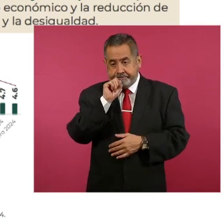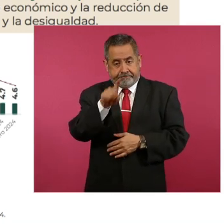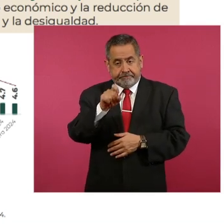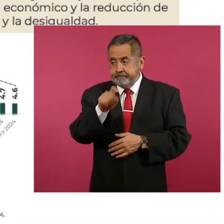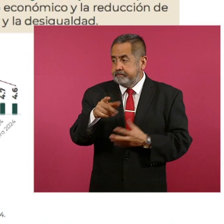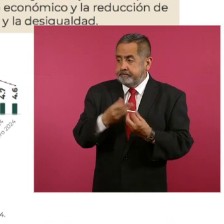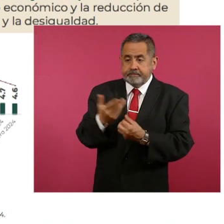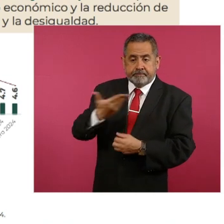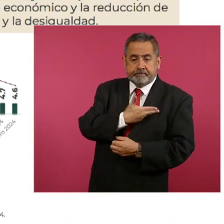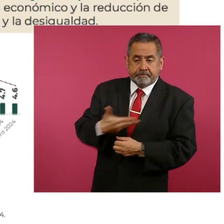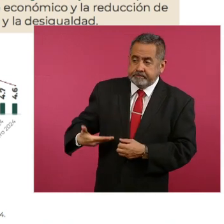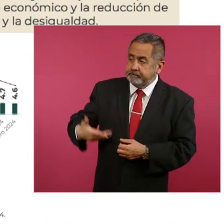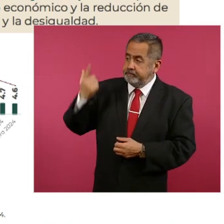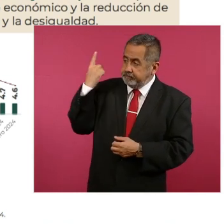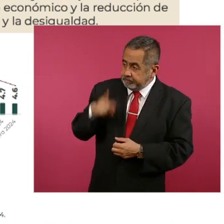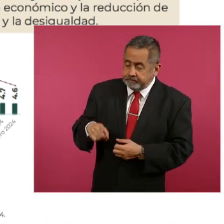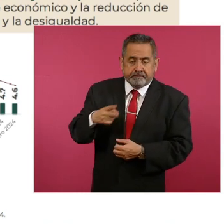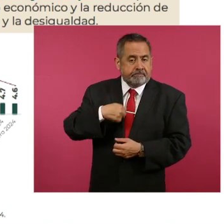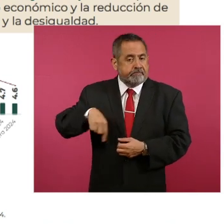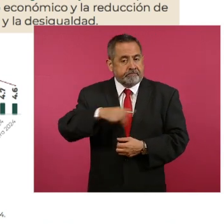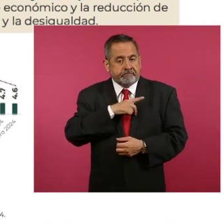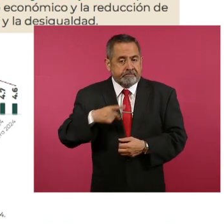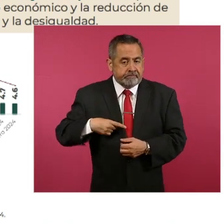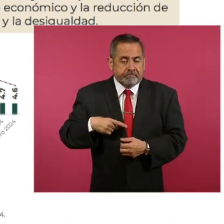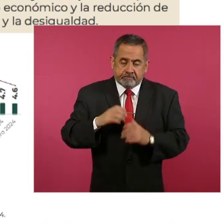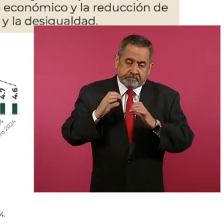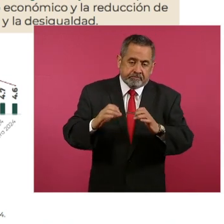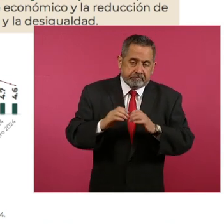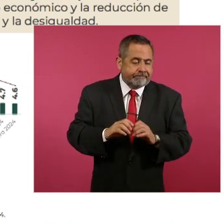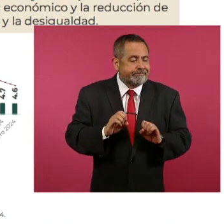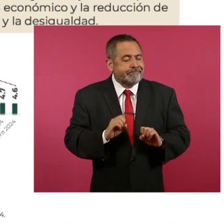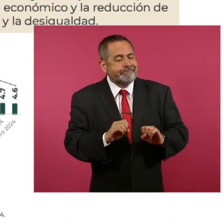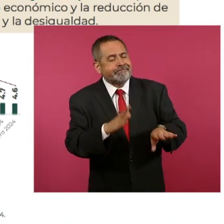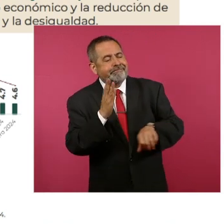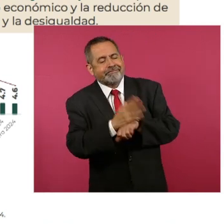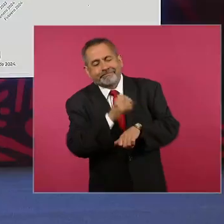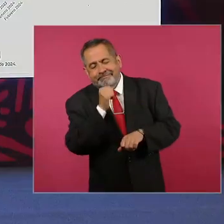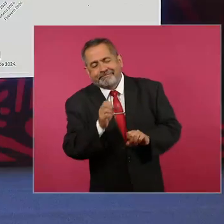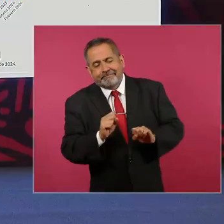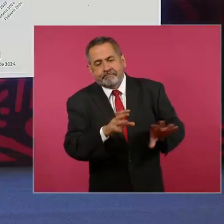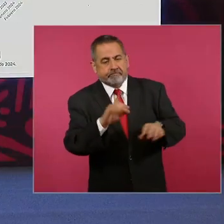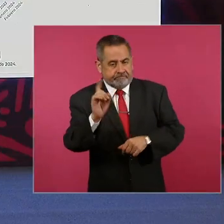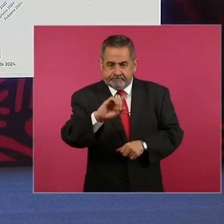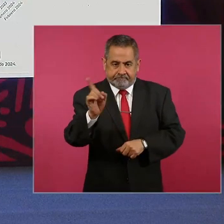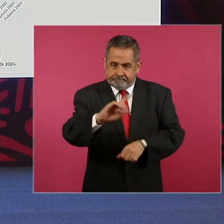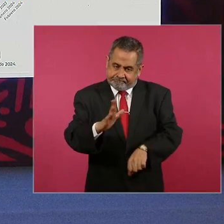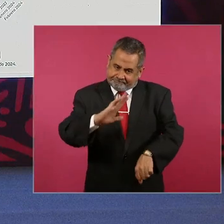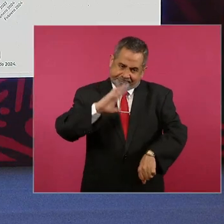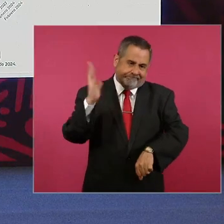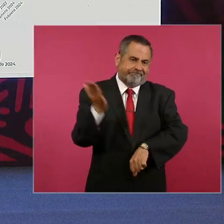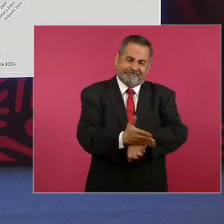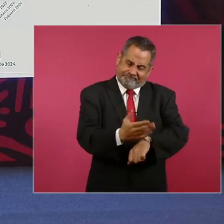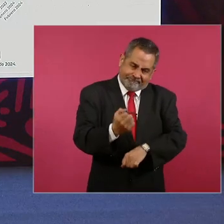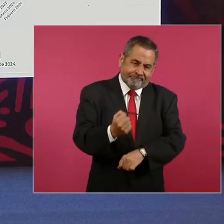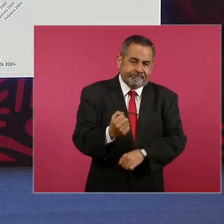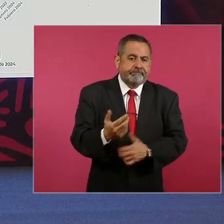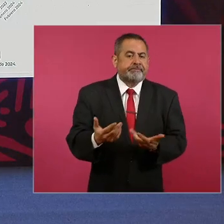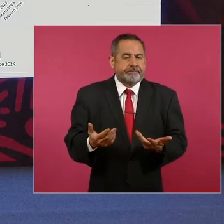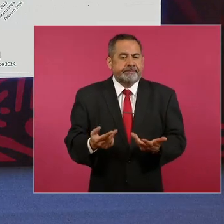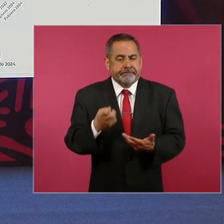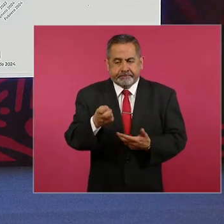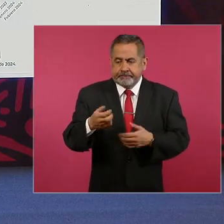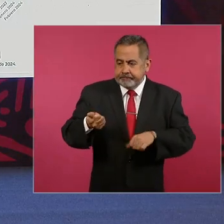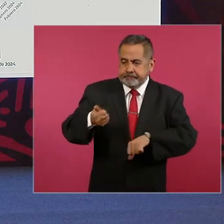nos instruye a cero impunidad en estos delitos y que hay la buena